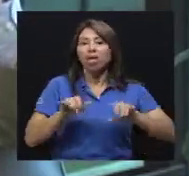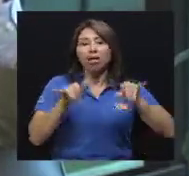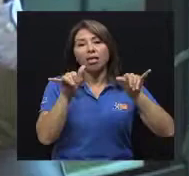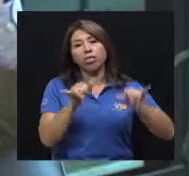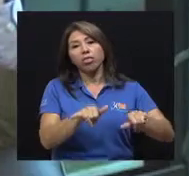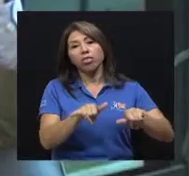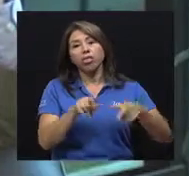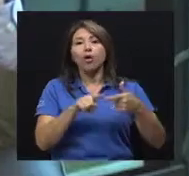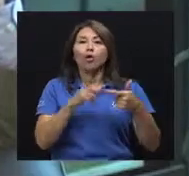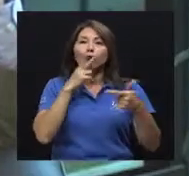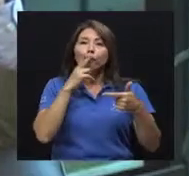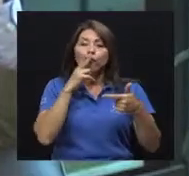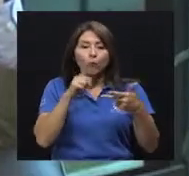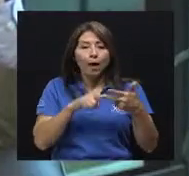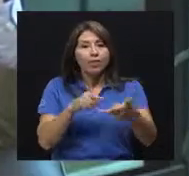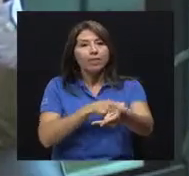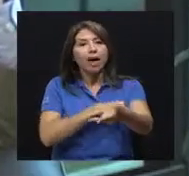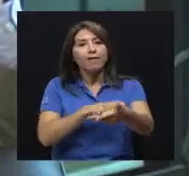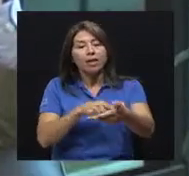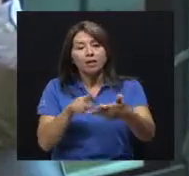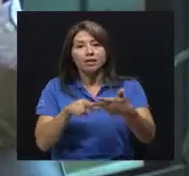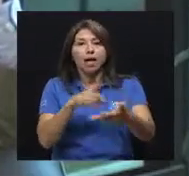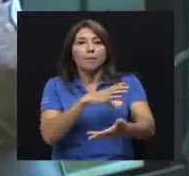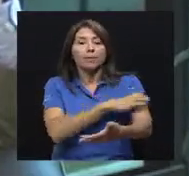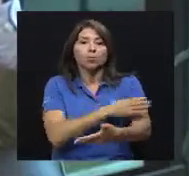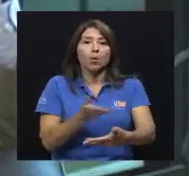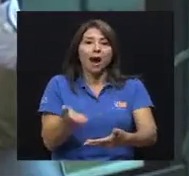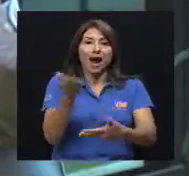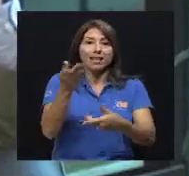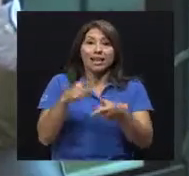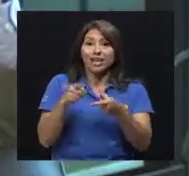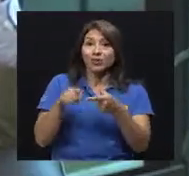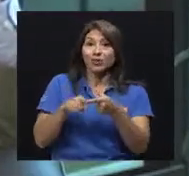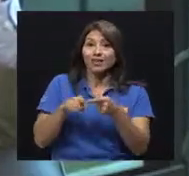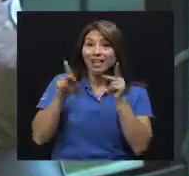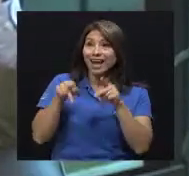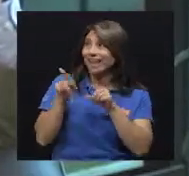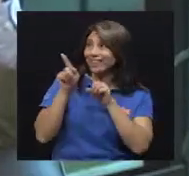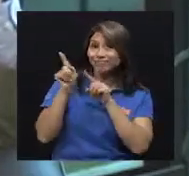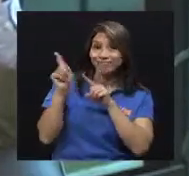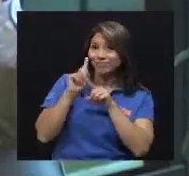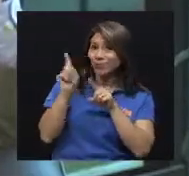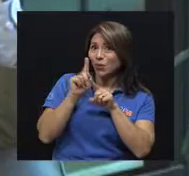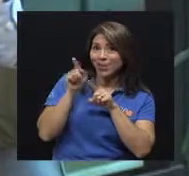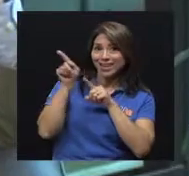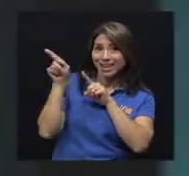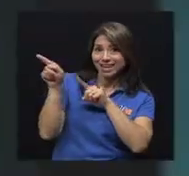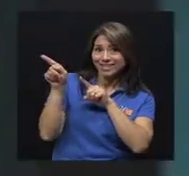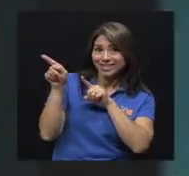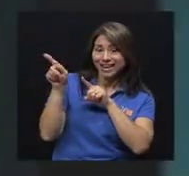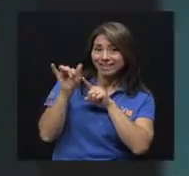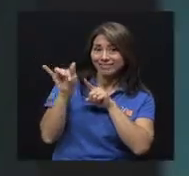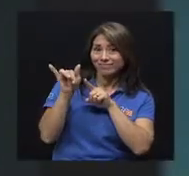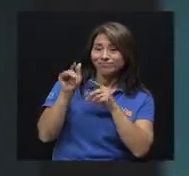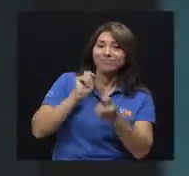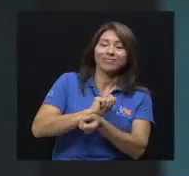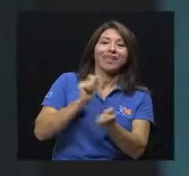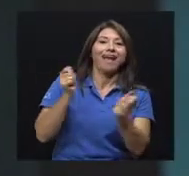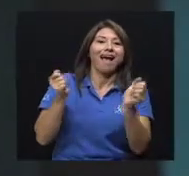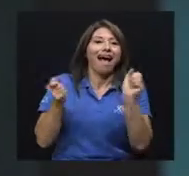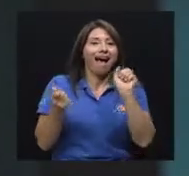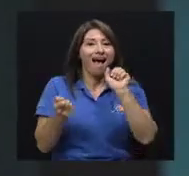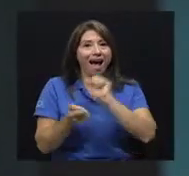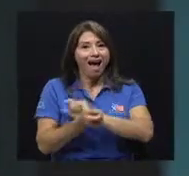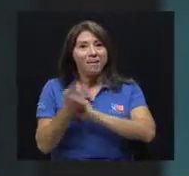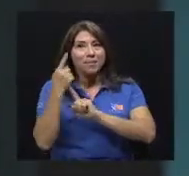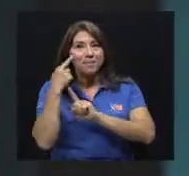tiene hipertensión. Y entonces esa gente, en vez de tener una arteria como esta de este modelo a los 20, 25 años, ya va